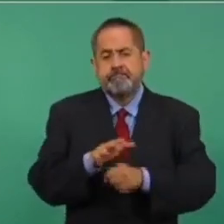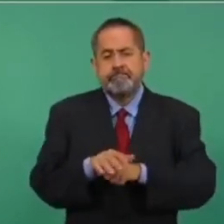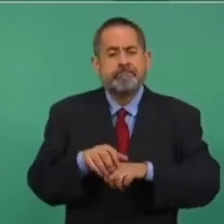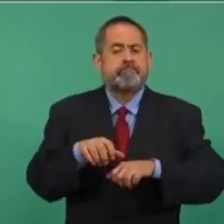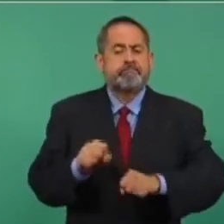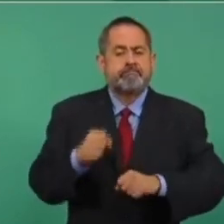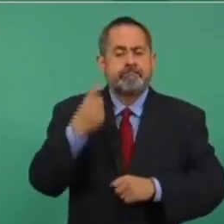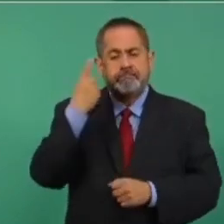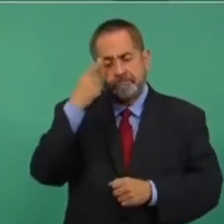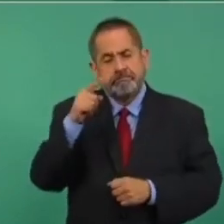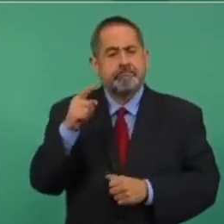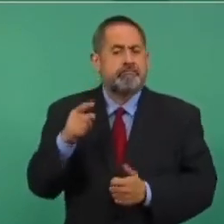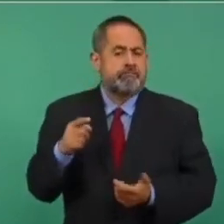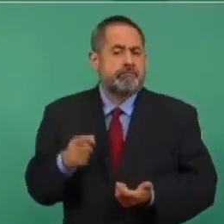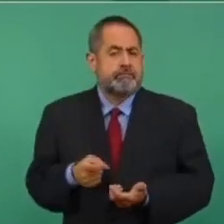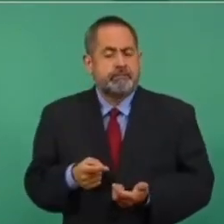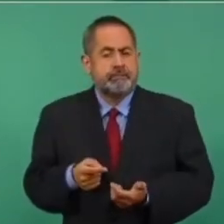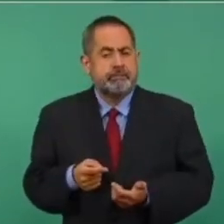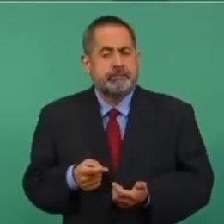para